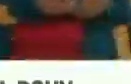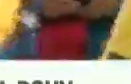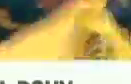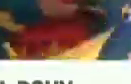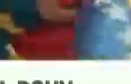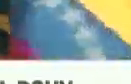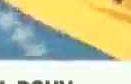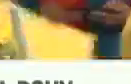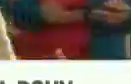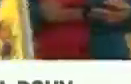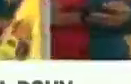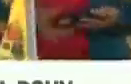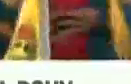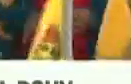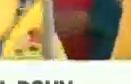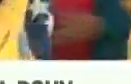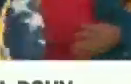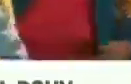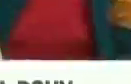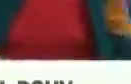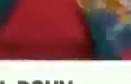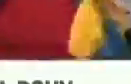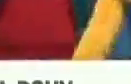¡Saludo solidario!